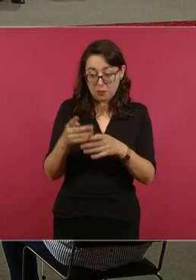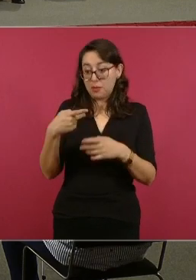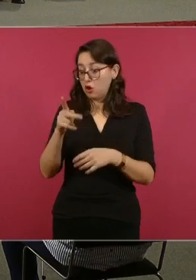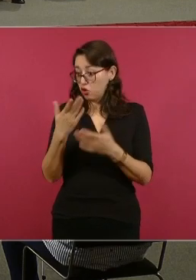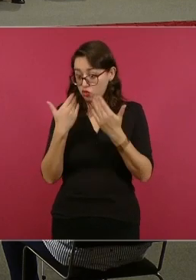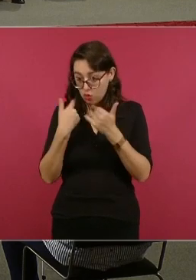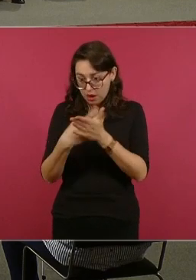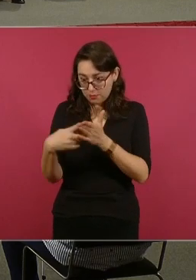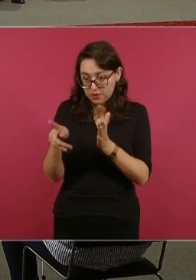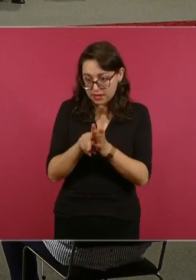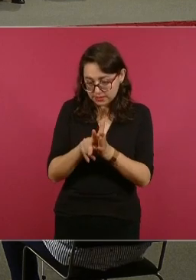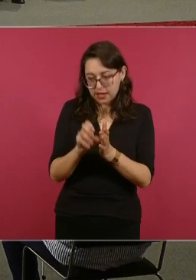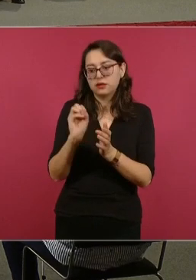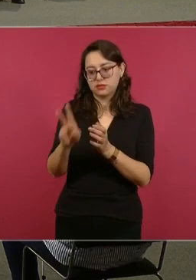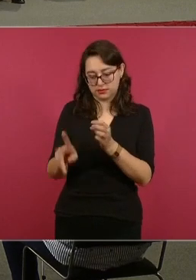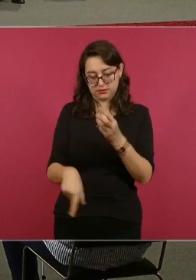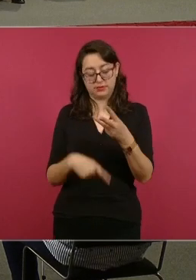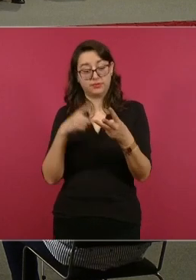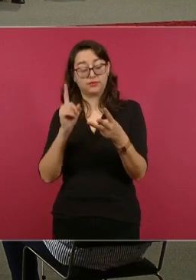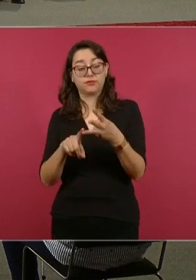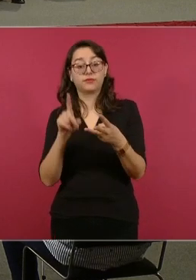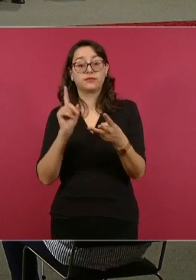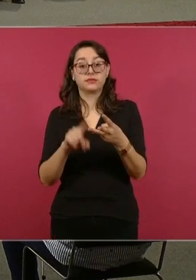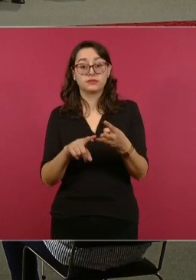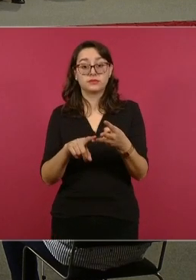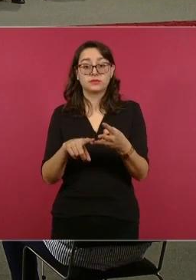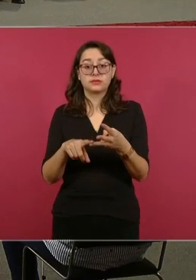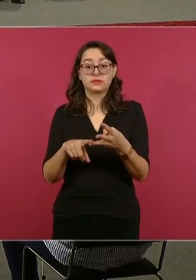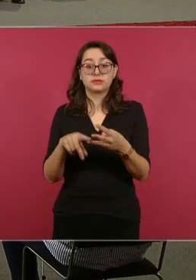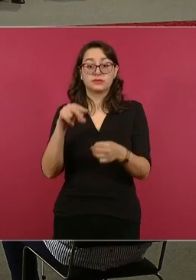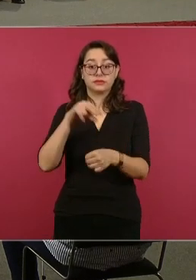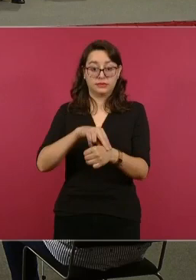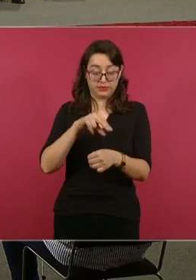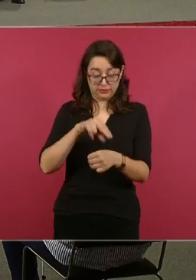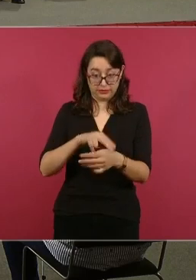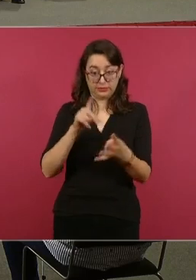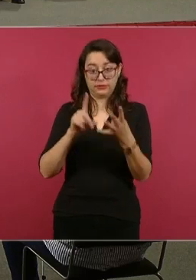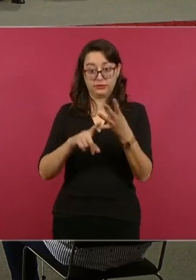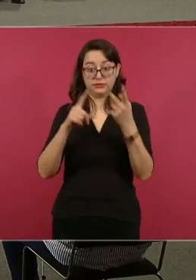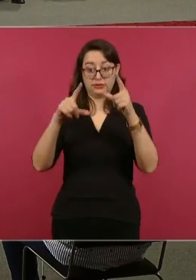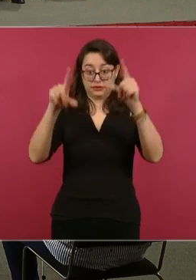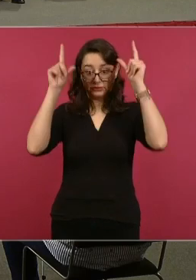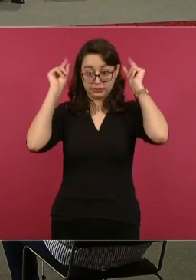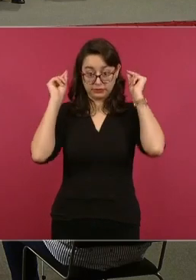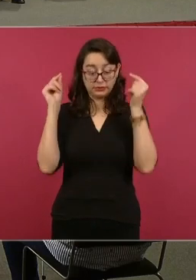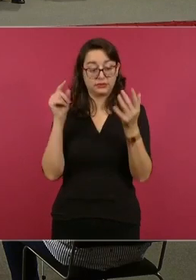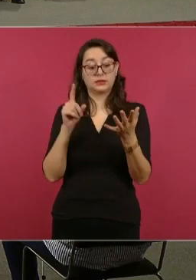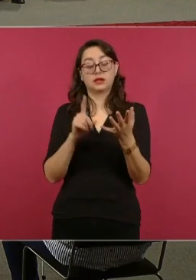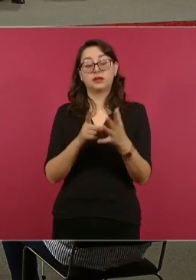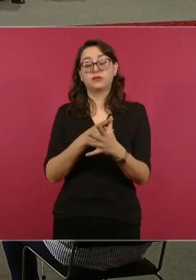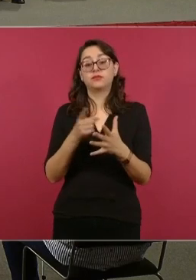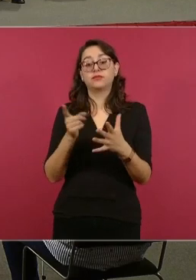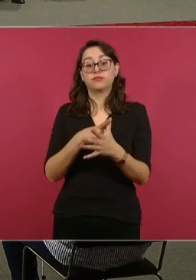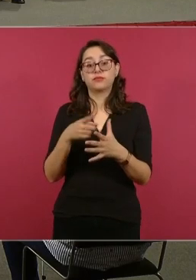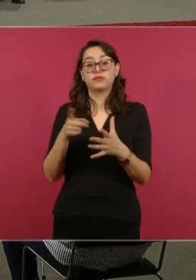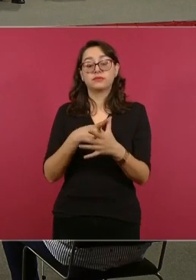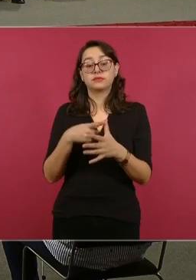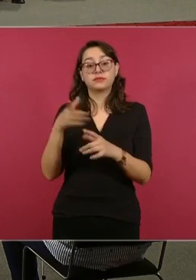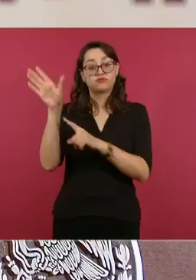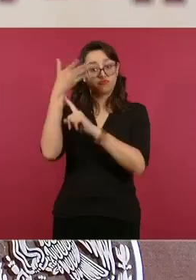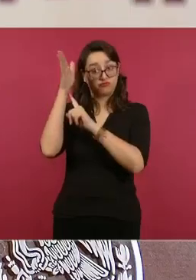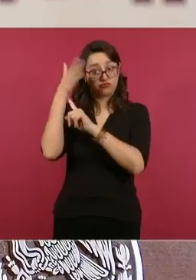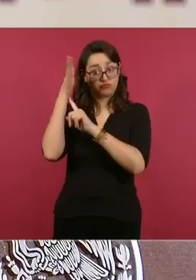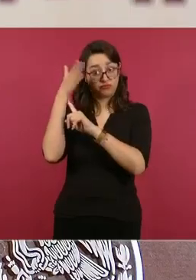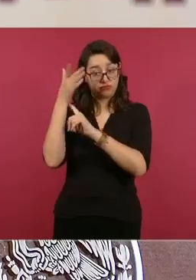lugar, en categorías médicos, enfermería y paramédicos en este momento. Vamos a seguir avanzando,